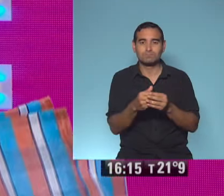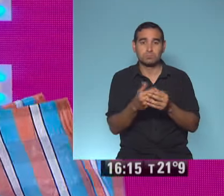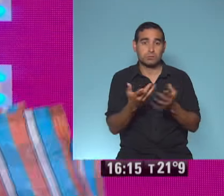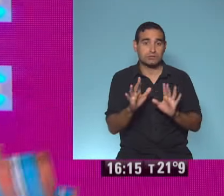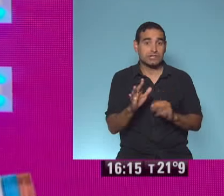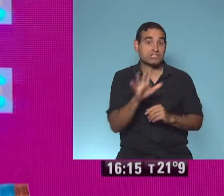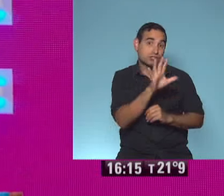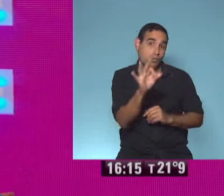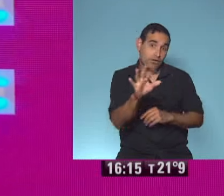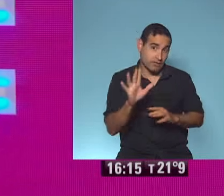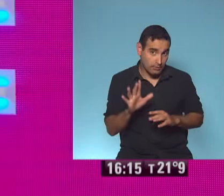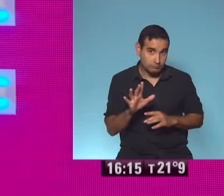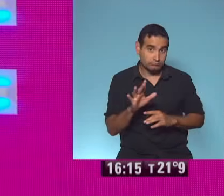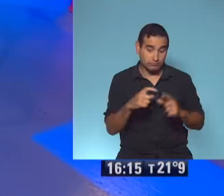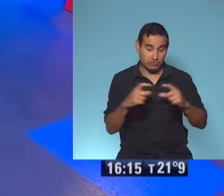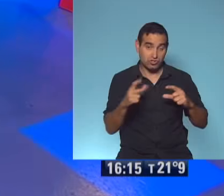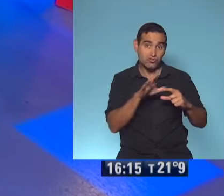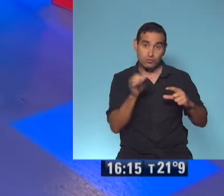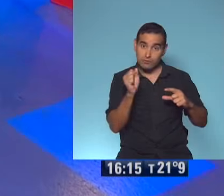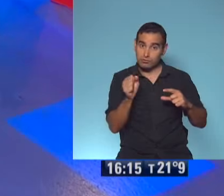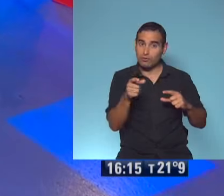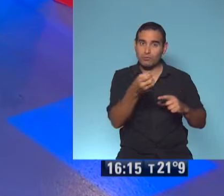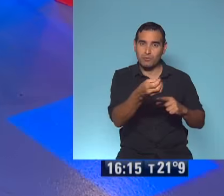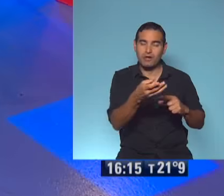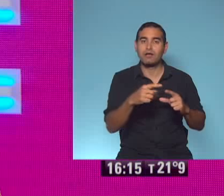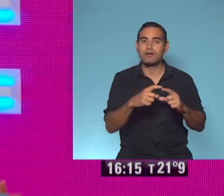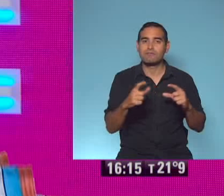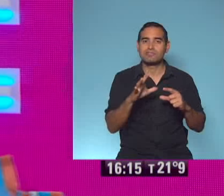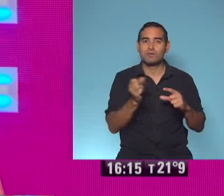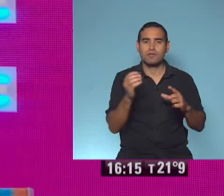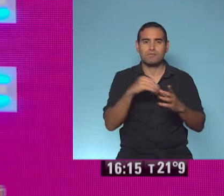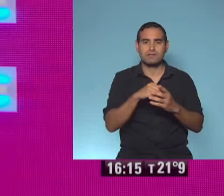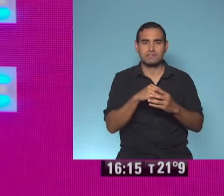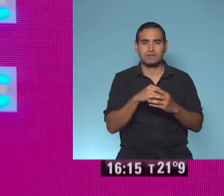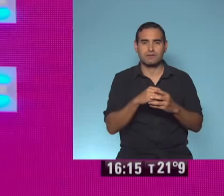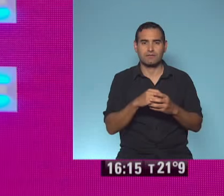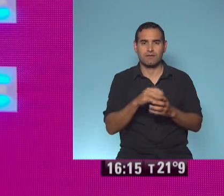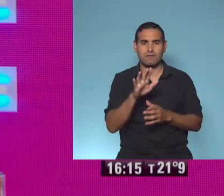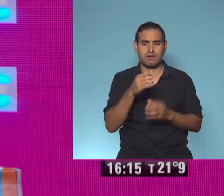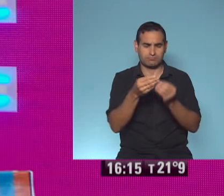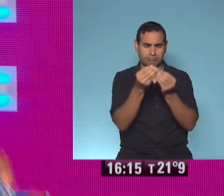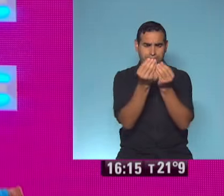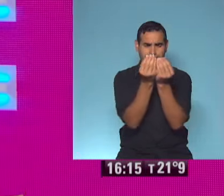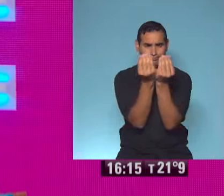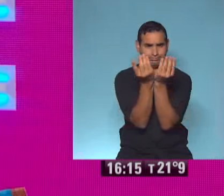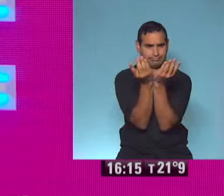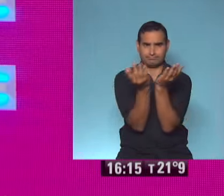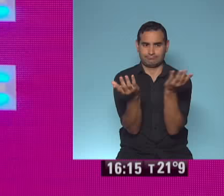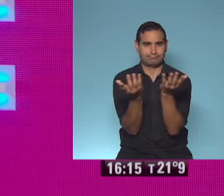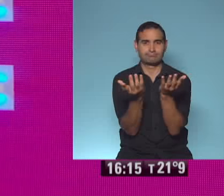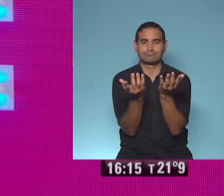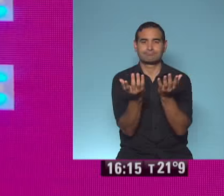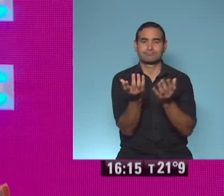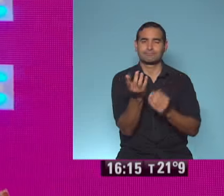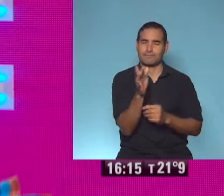Capaz que el de 50. Bien. Y puedo usar... Yo lo voy escribiendo, pero tengo ¿eh? Tantos billetes que... ¿Saben qué?